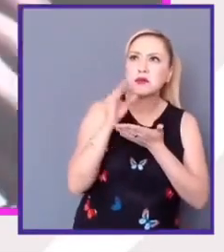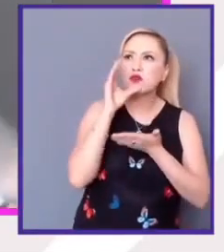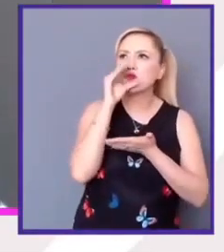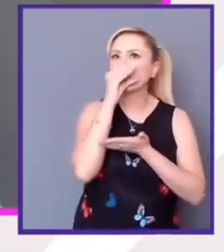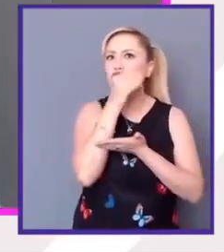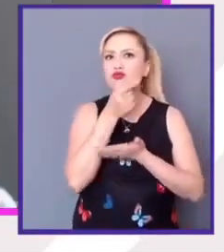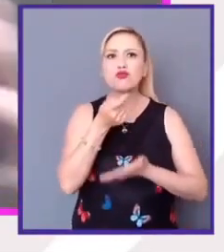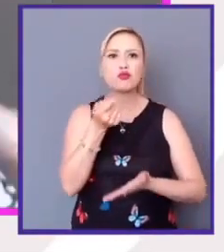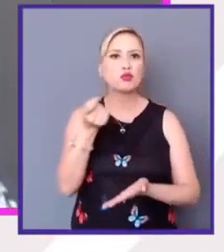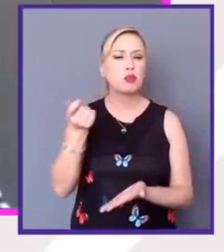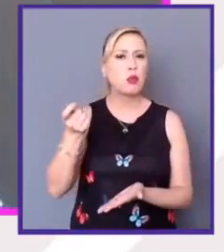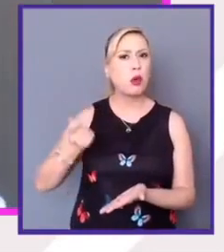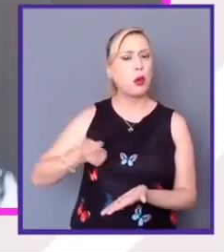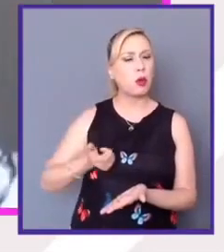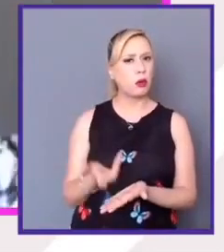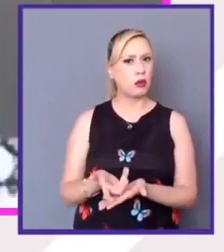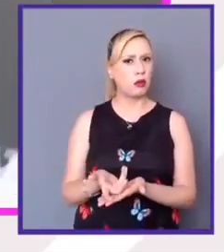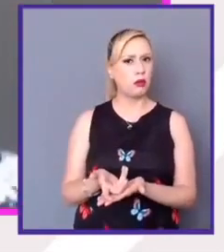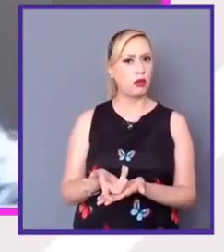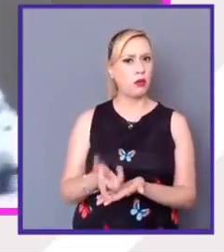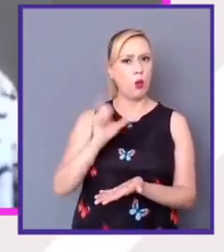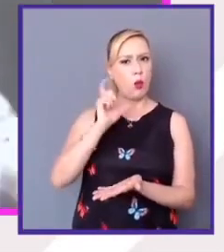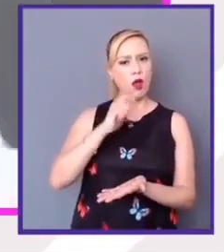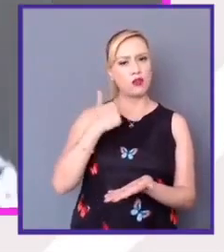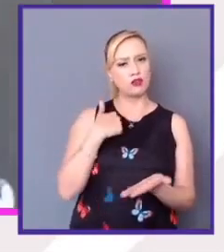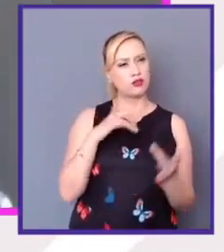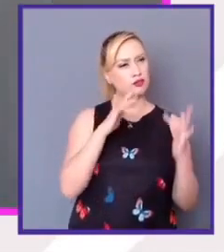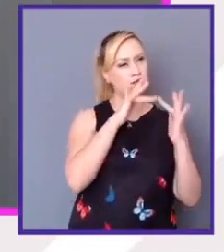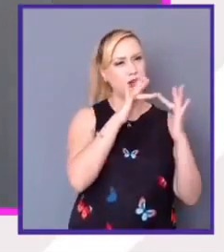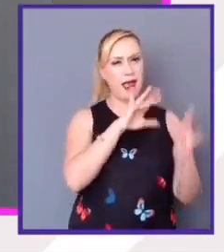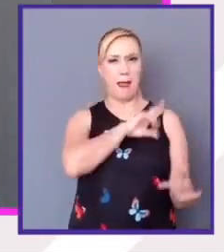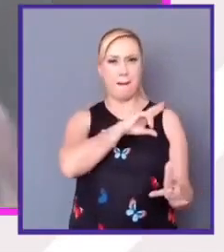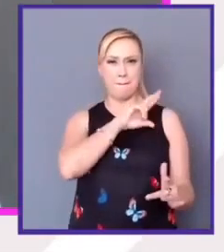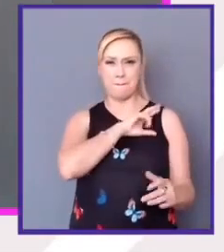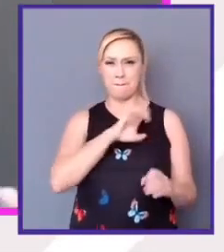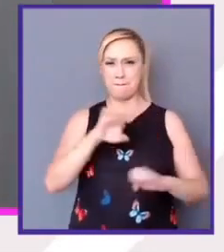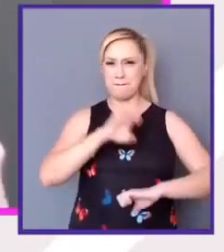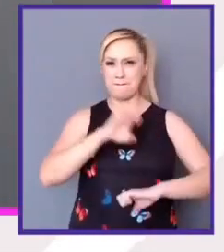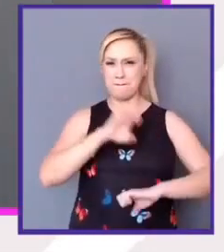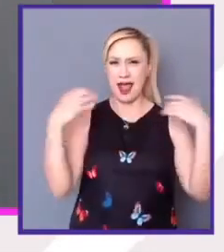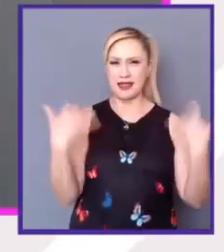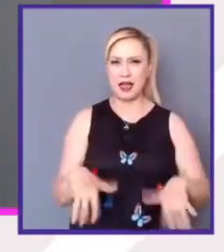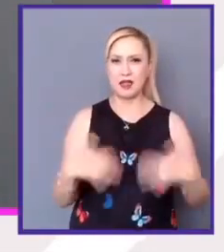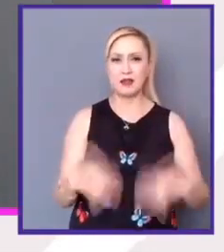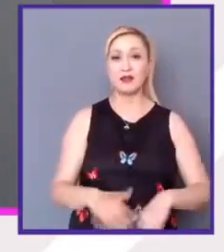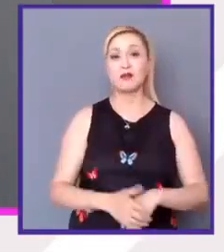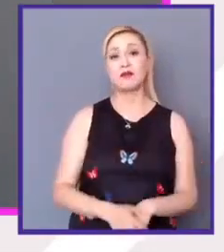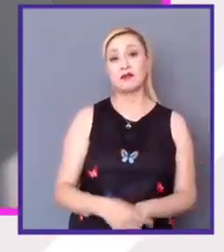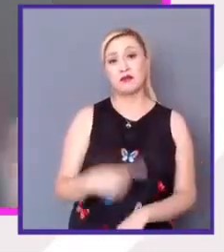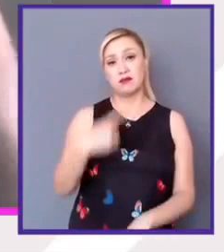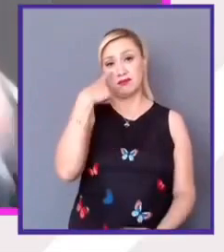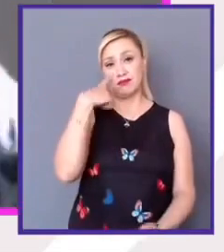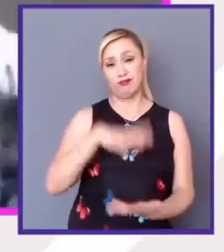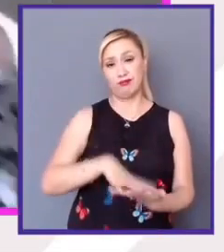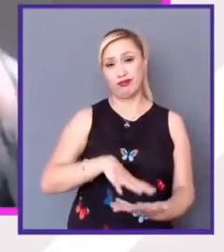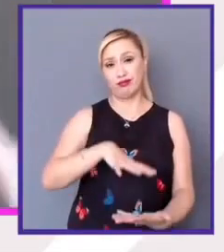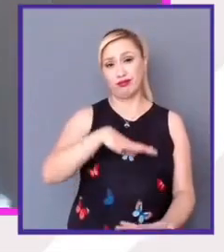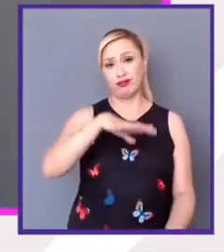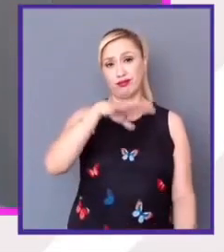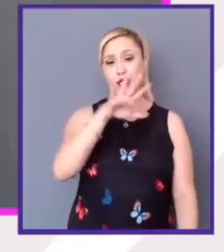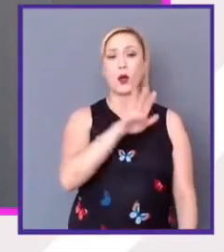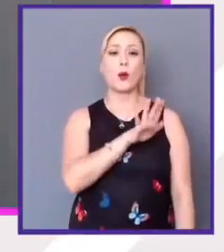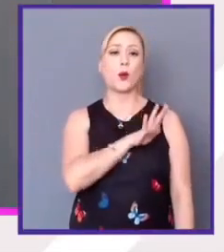estos trabajos con empresas, estas redes, ¿no? Pues es una constante, ¿no? Y es